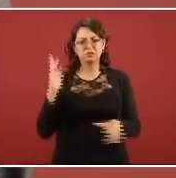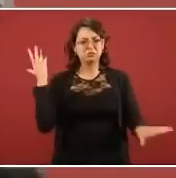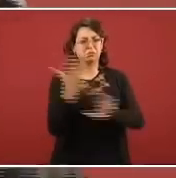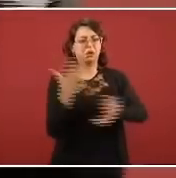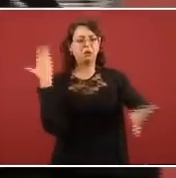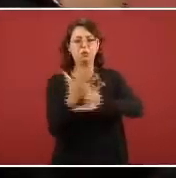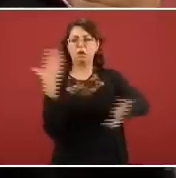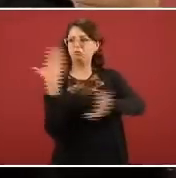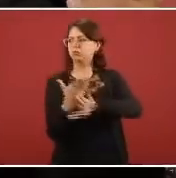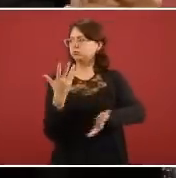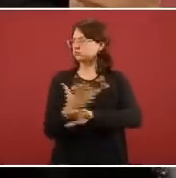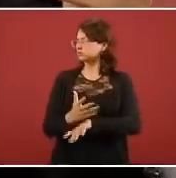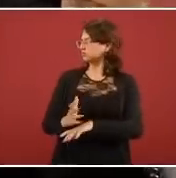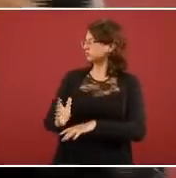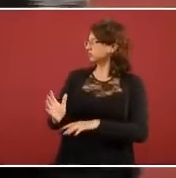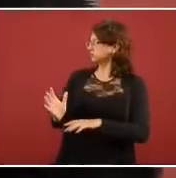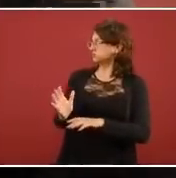tuya.